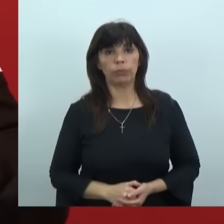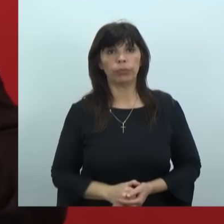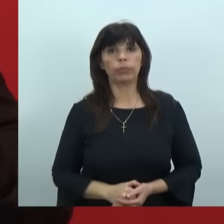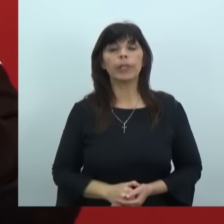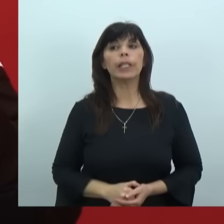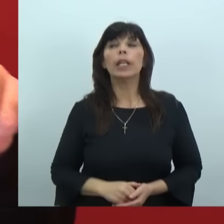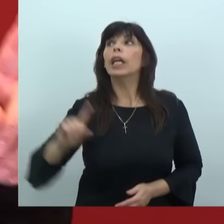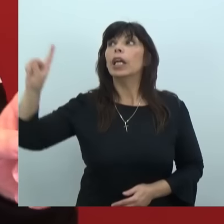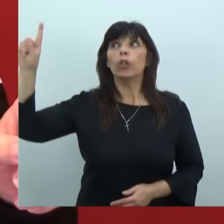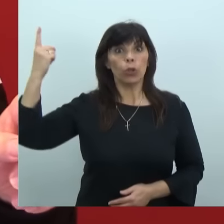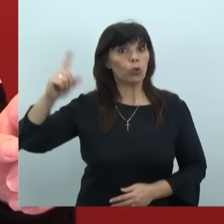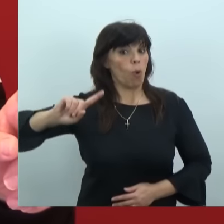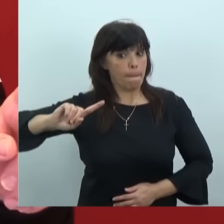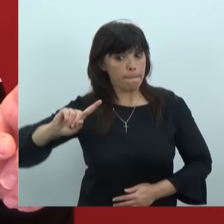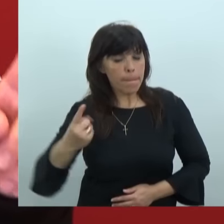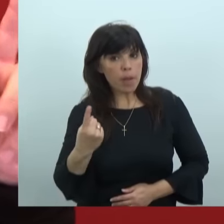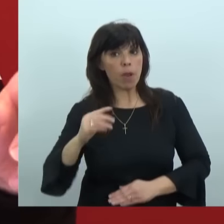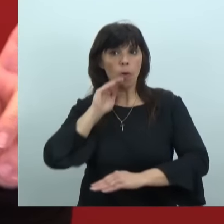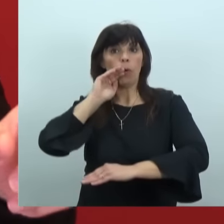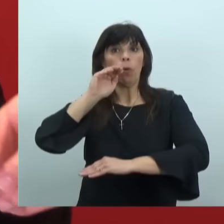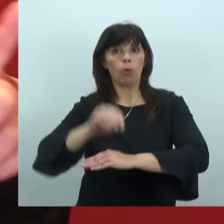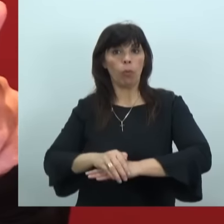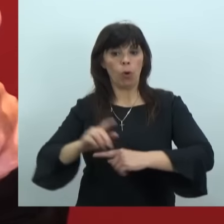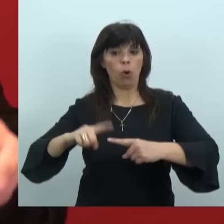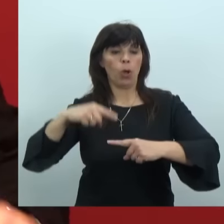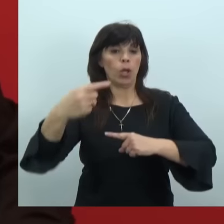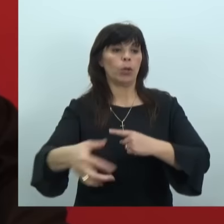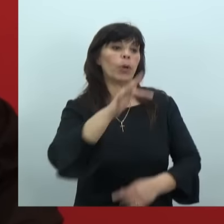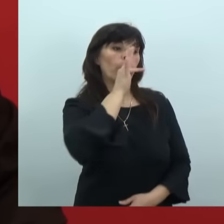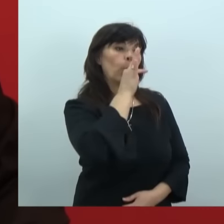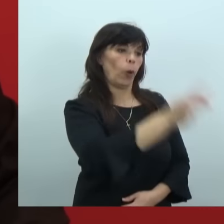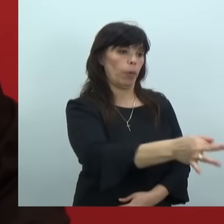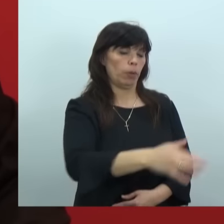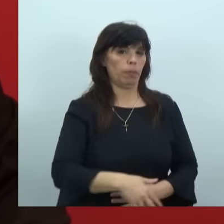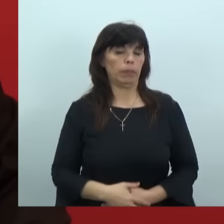Él ya lo cumplió y entonces ahora lo promete.